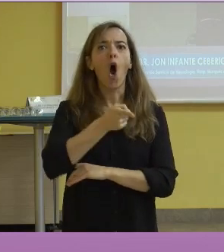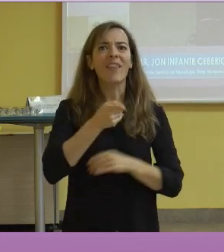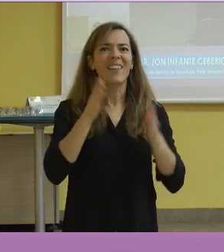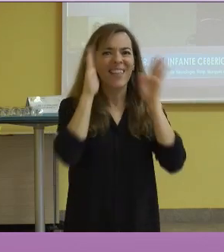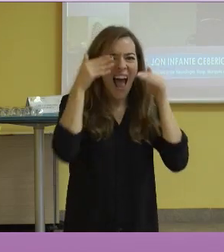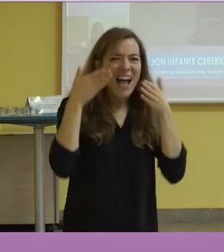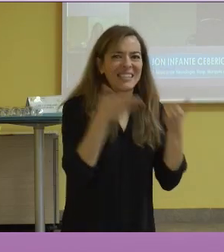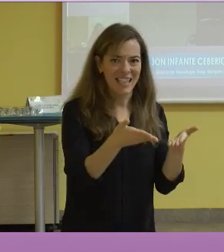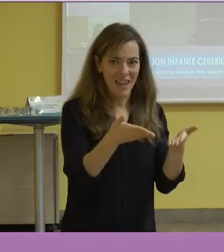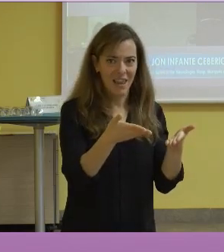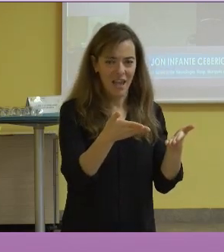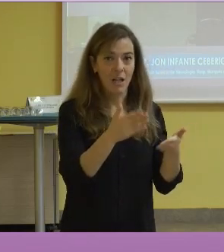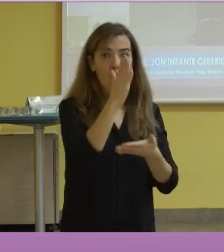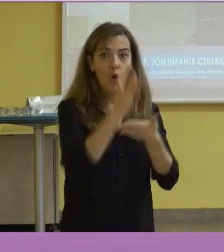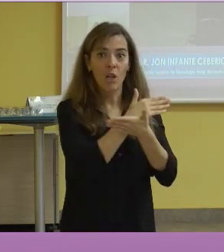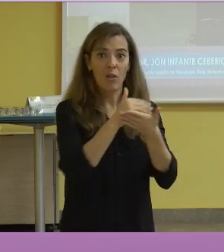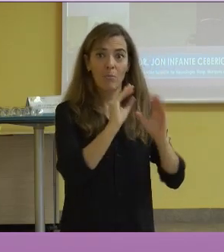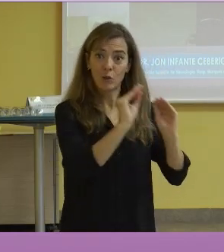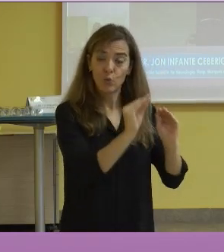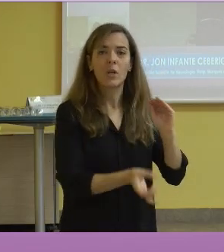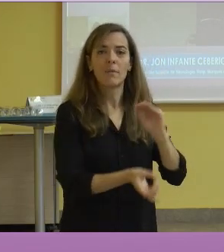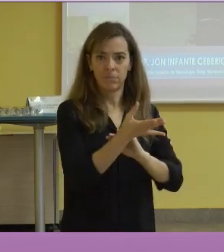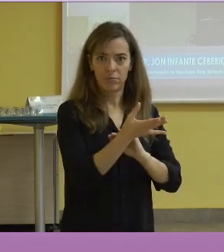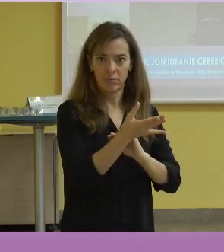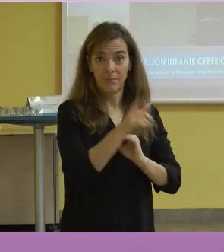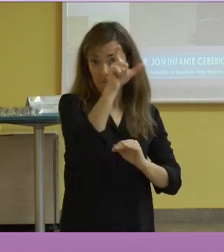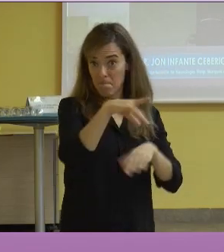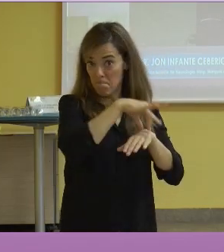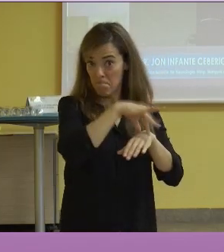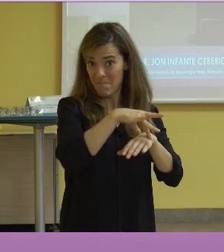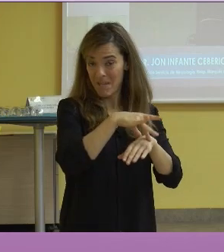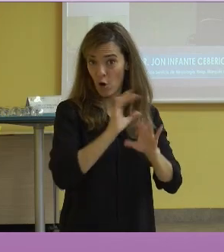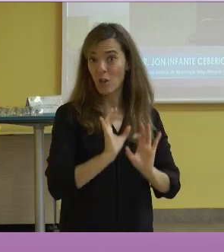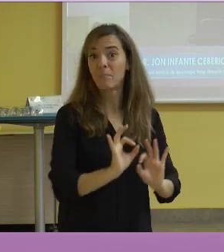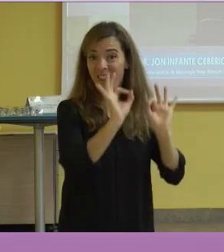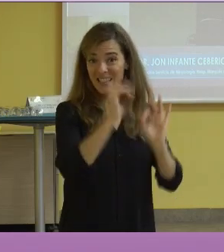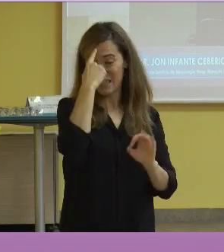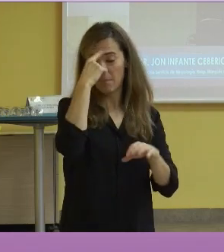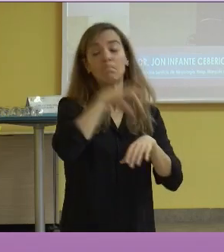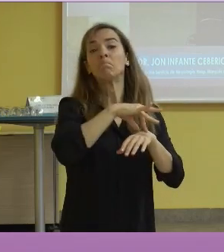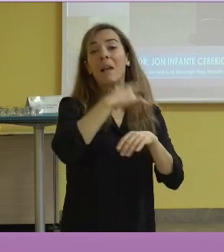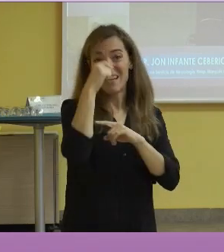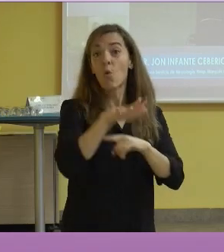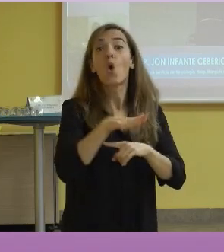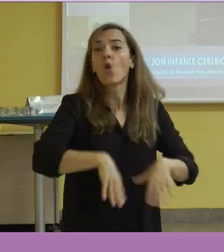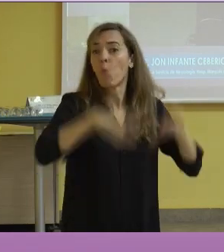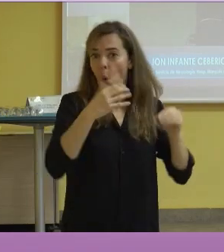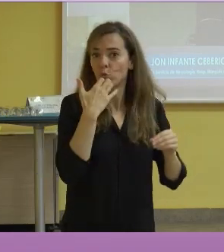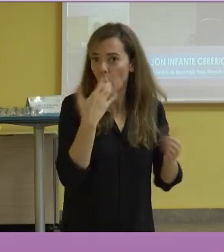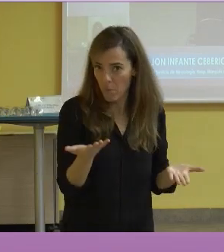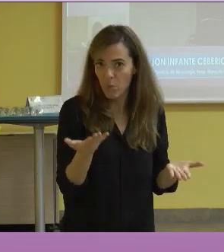desde su comunidad de origen por el facultativo especialista. O sea, el neurólogo de Burgos,